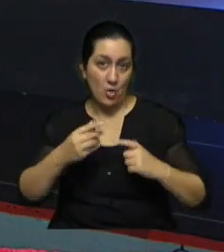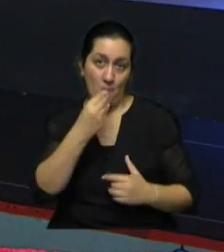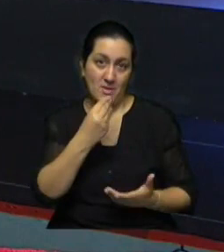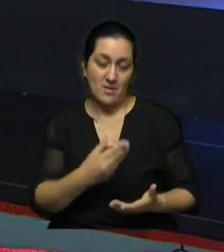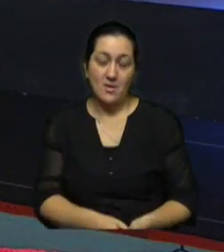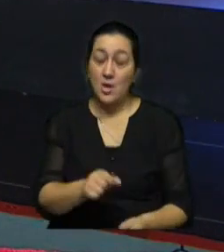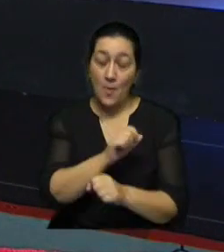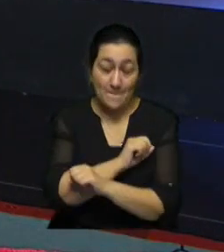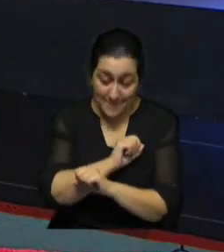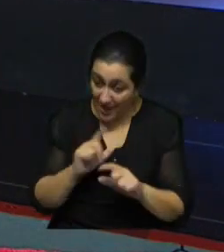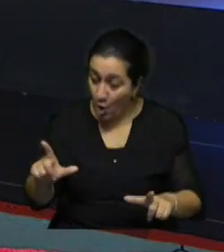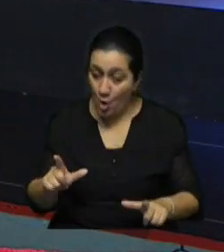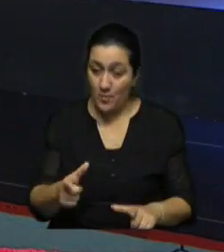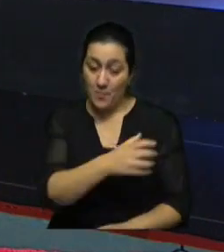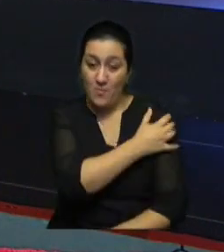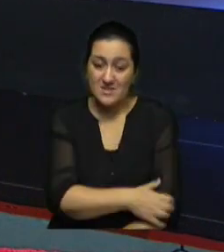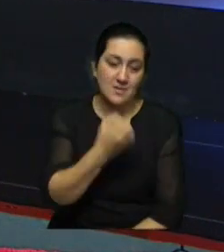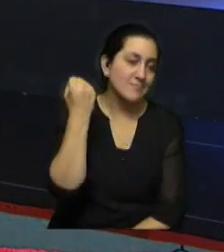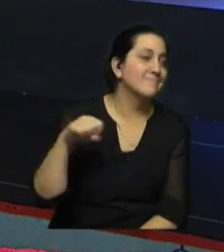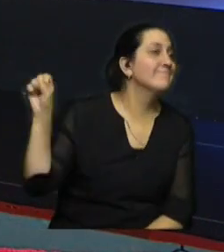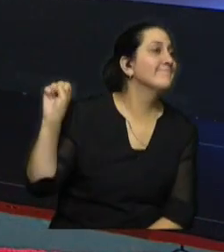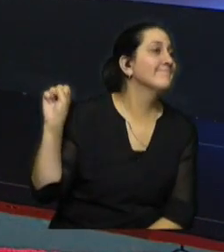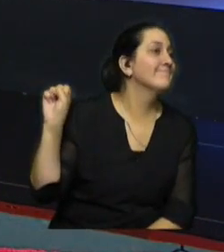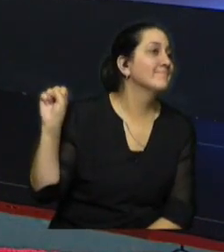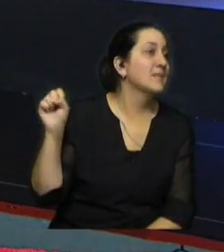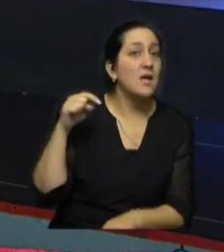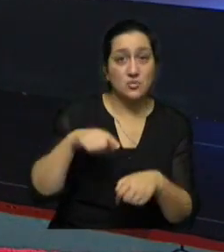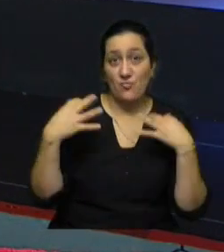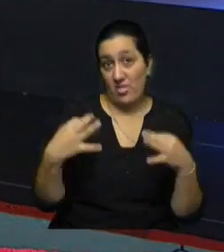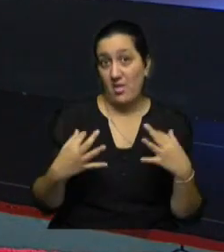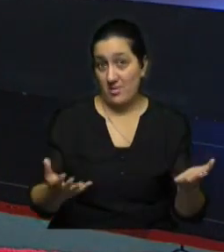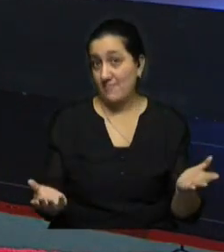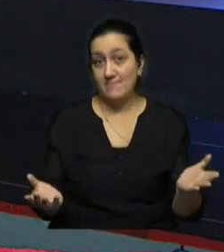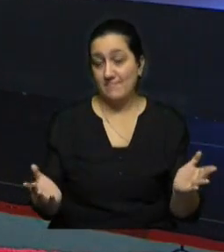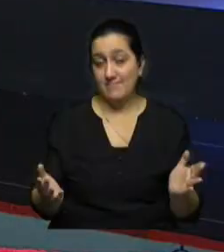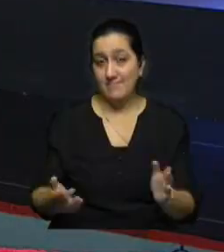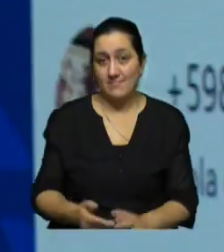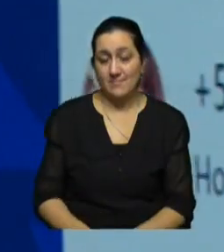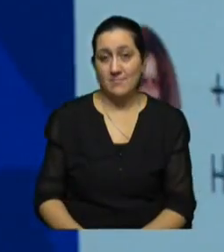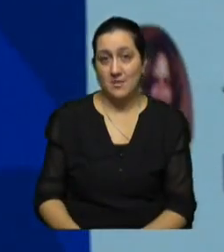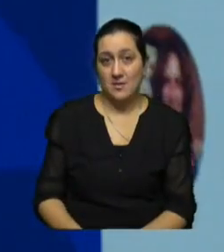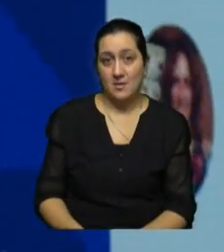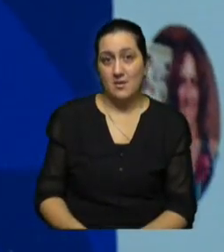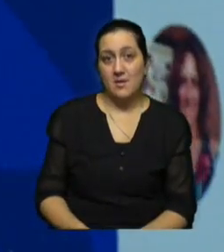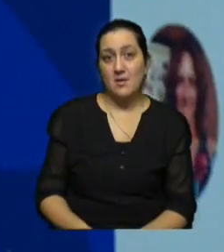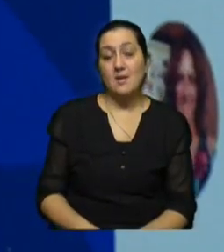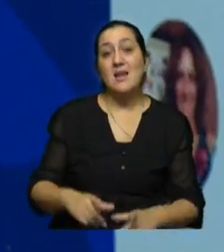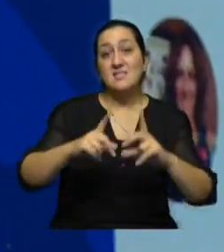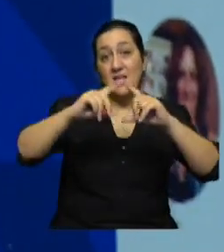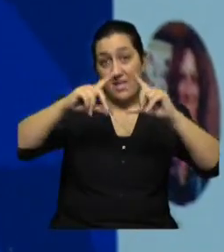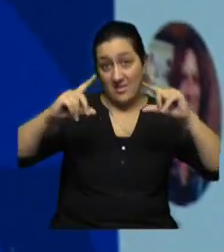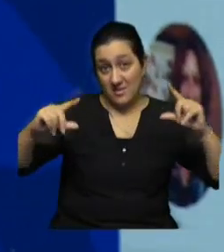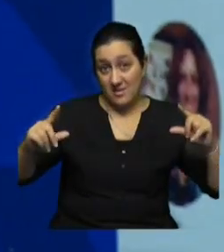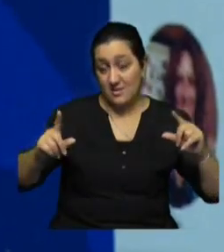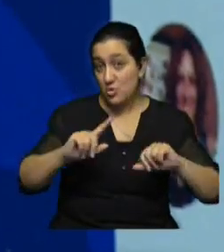peor pobreza es mirar para el otro lado. Besos, Claudia. Claudia, sí, es verdad. Es verdad, pero las estadísticas, mirá que no están equivocadas,